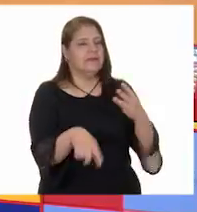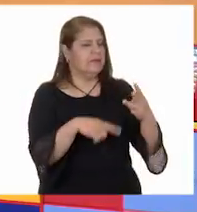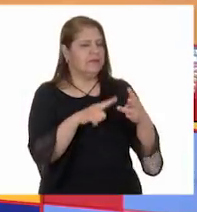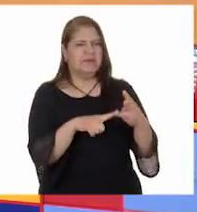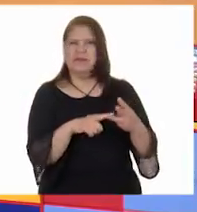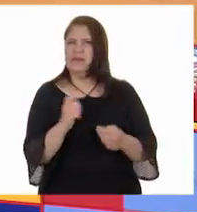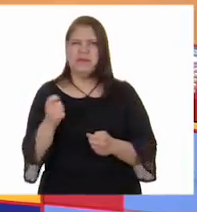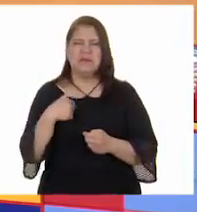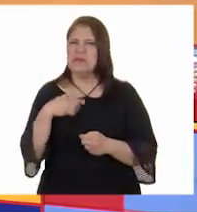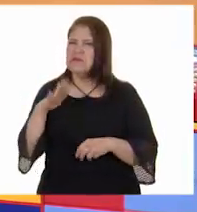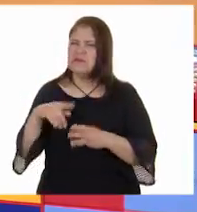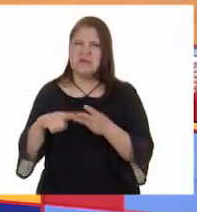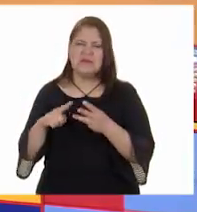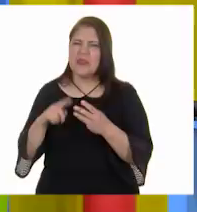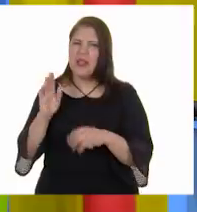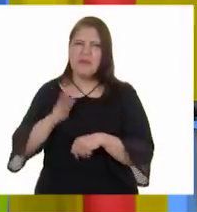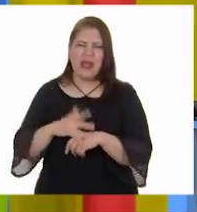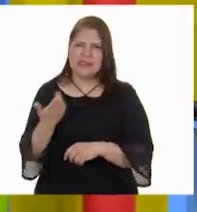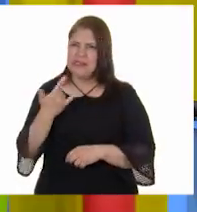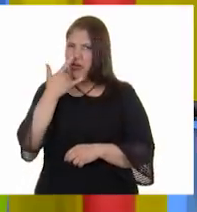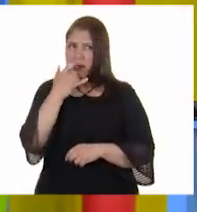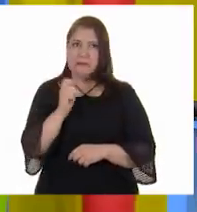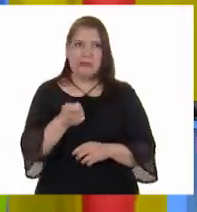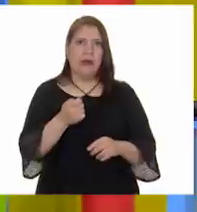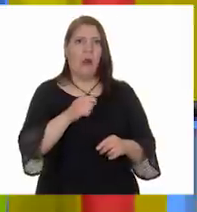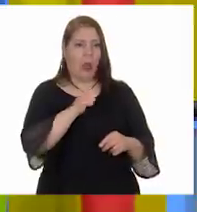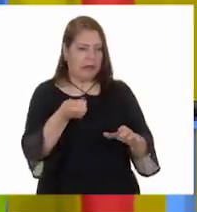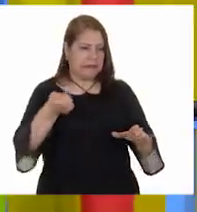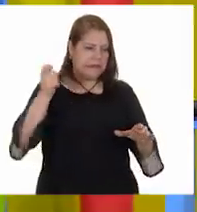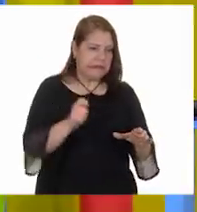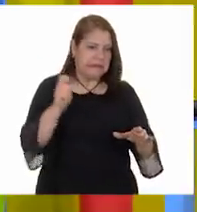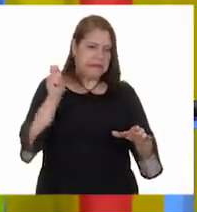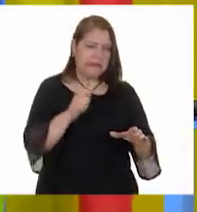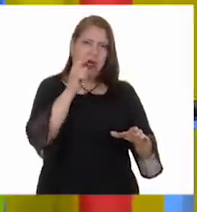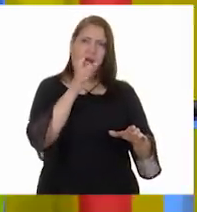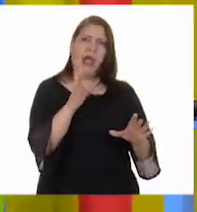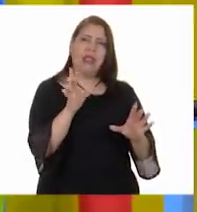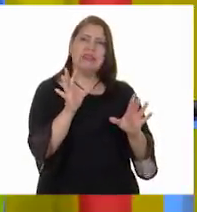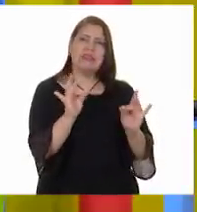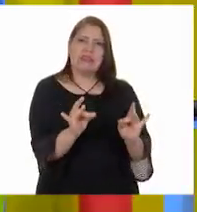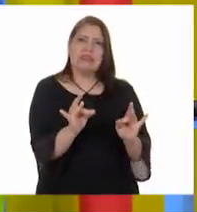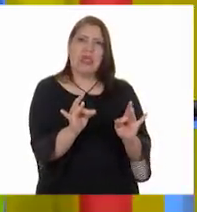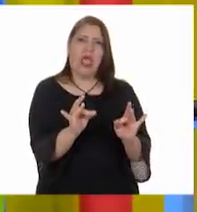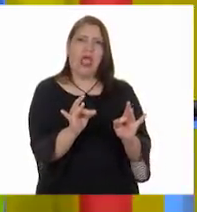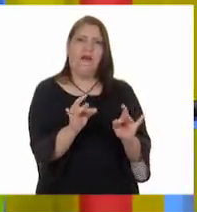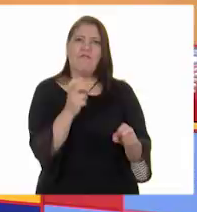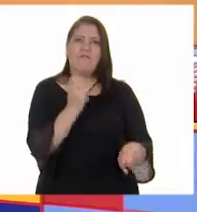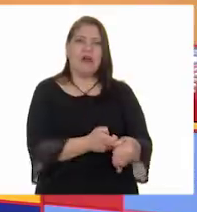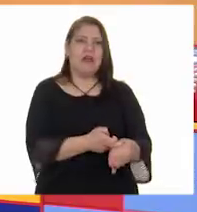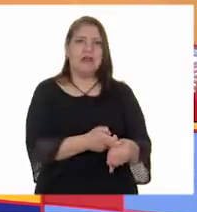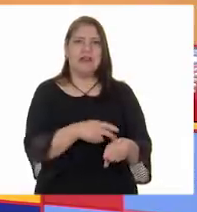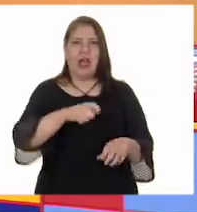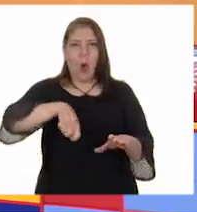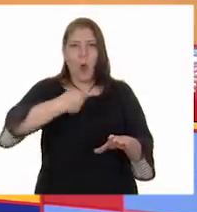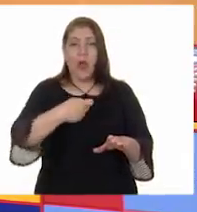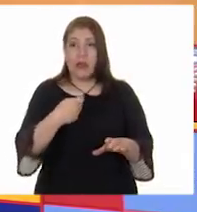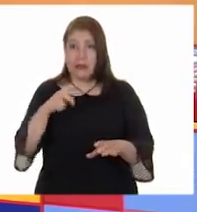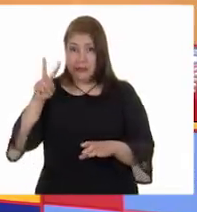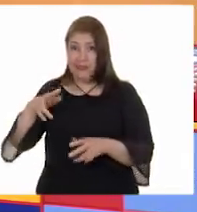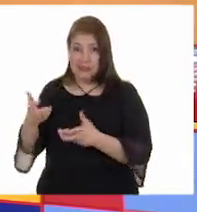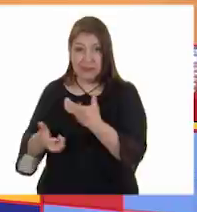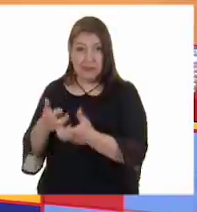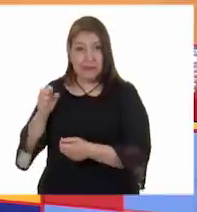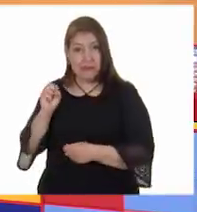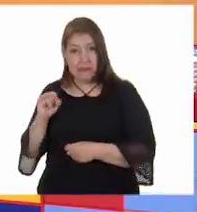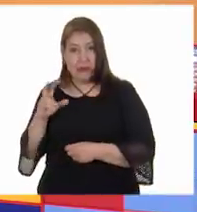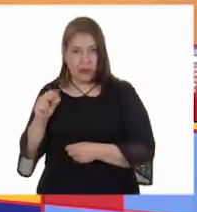fue la tercera. No, la tercera no caía. Sí, hasta pegada la cuchara. Sí. Pero, ¿se cocerá?